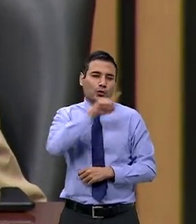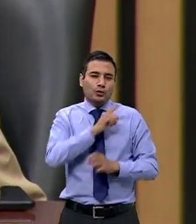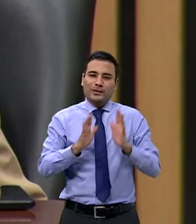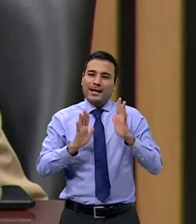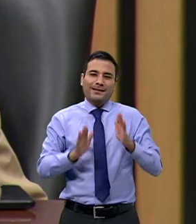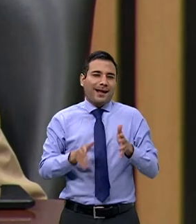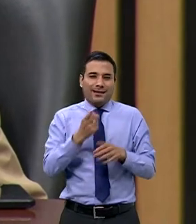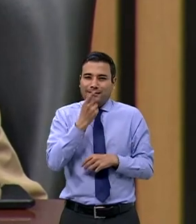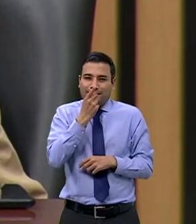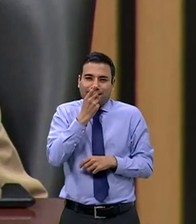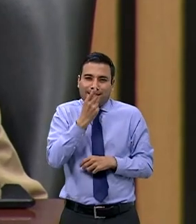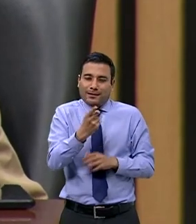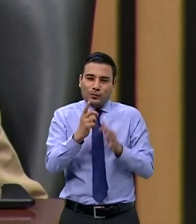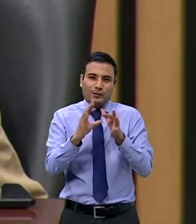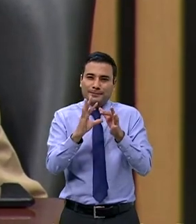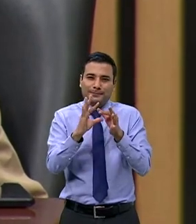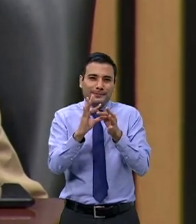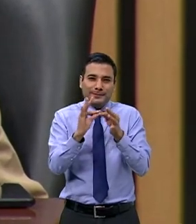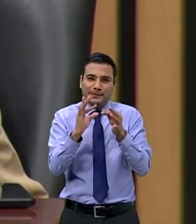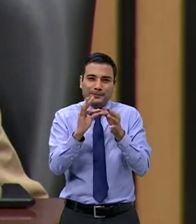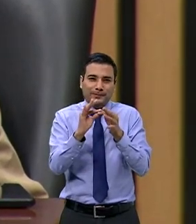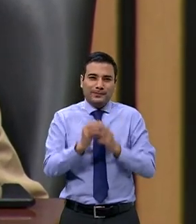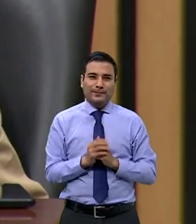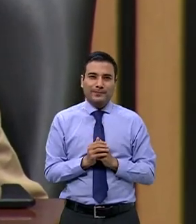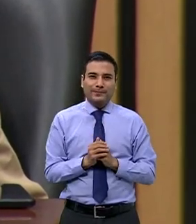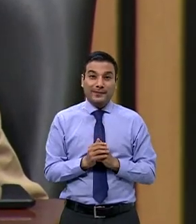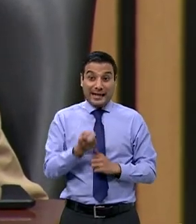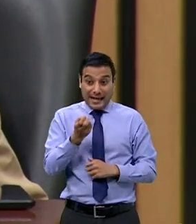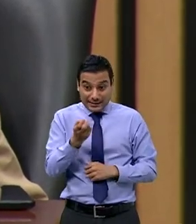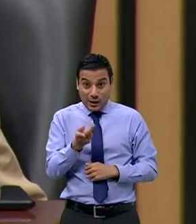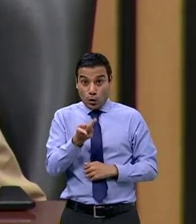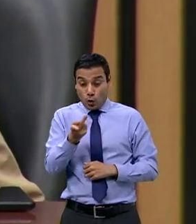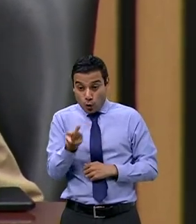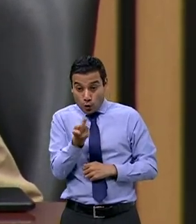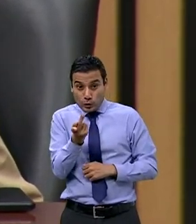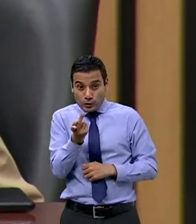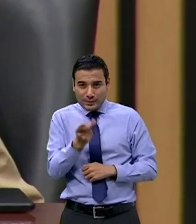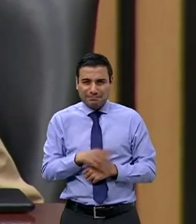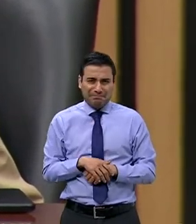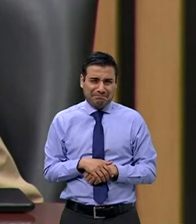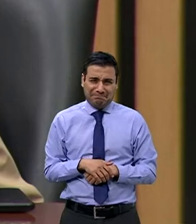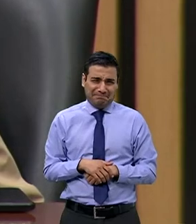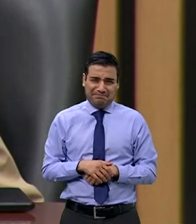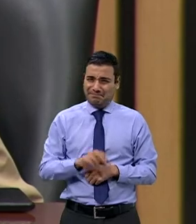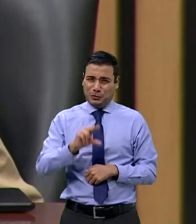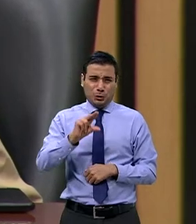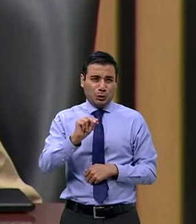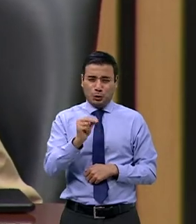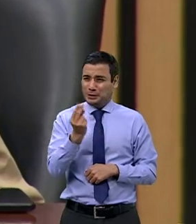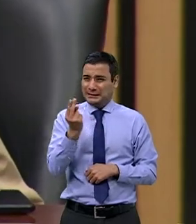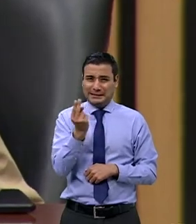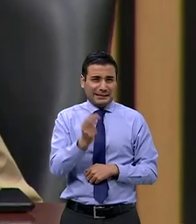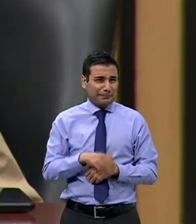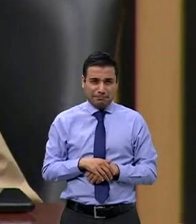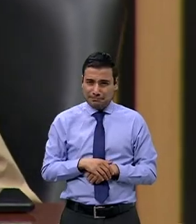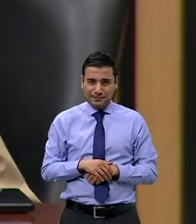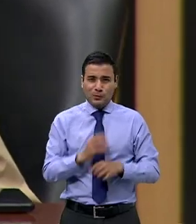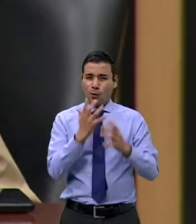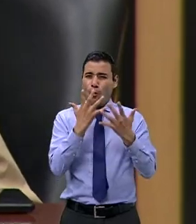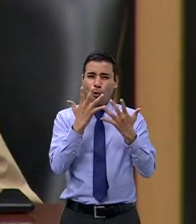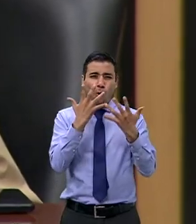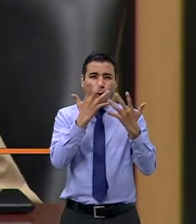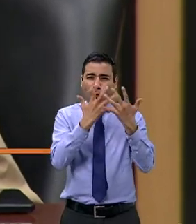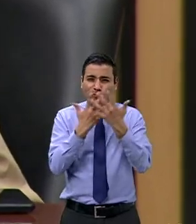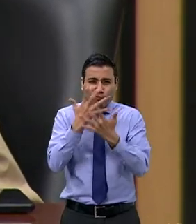hoy demostrado es una consulta popular innecesaria confusa y